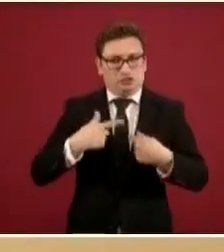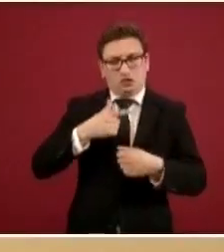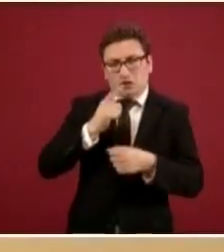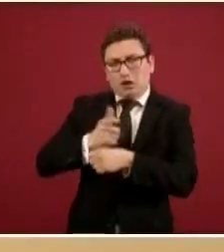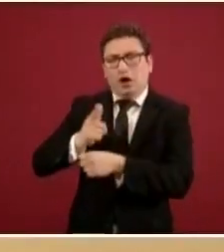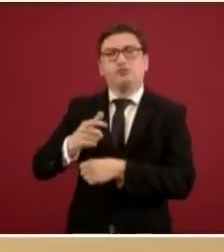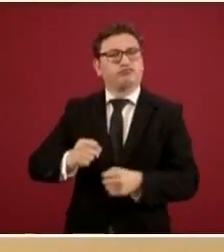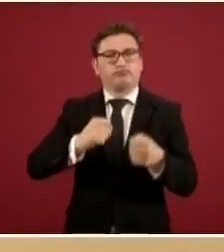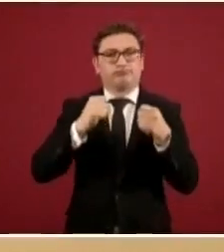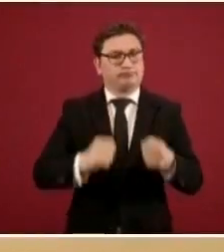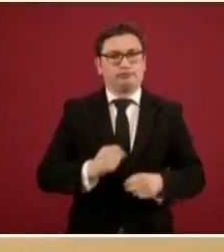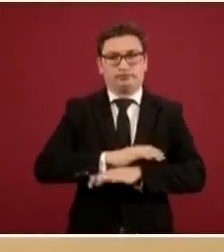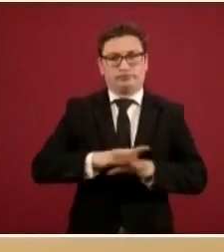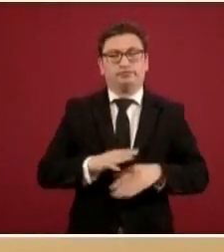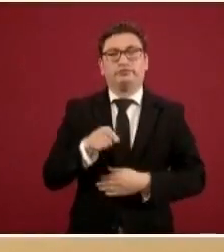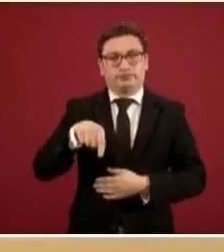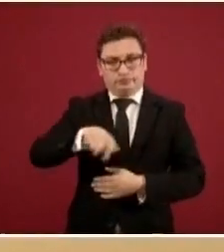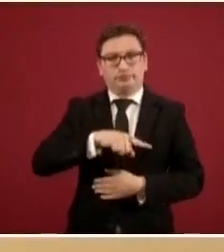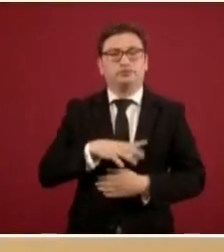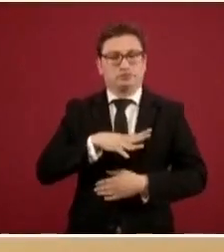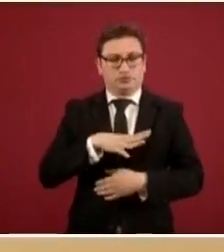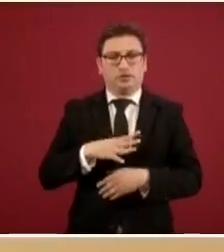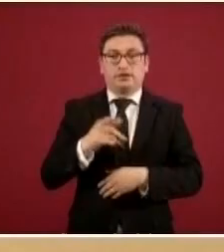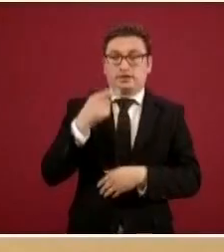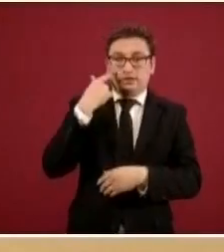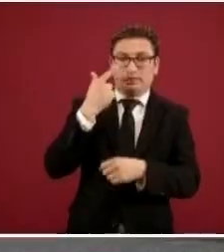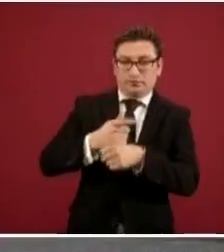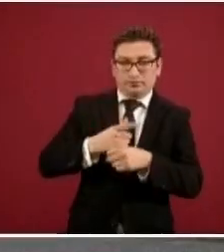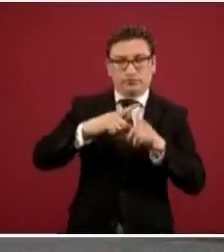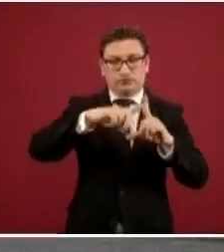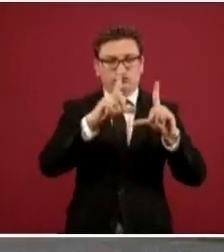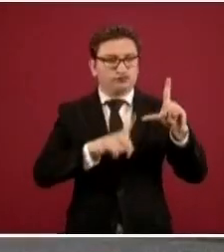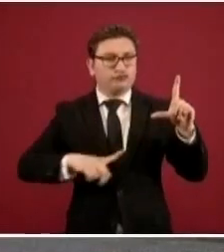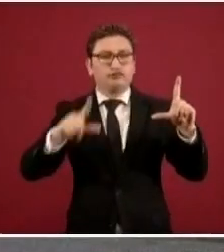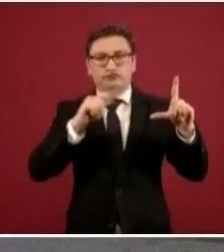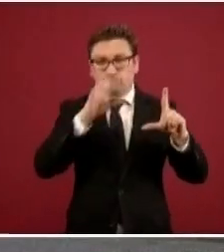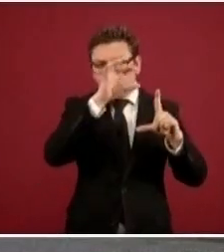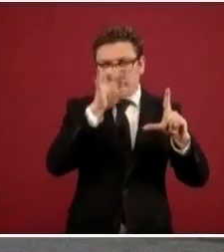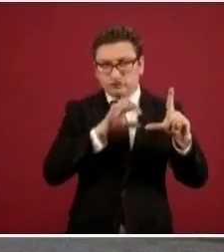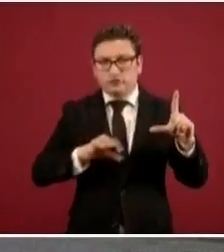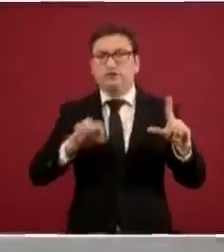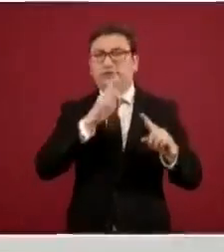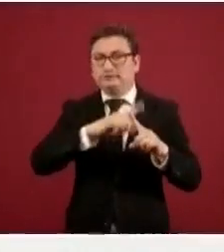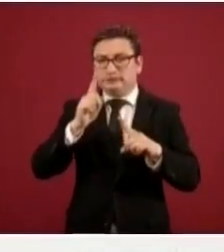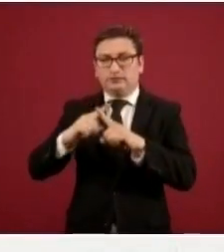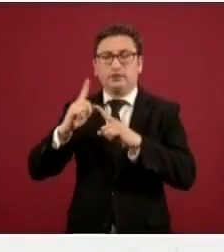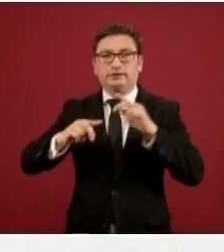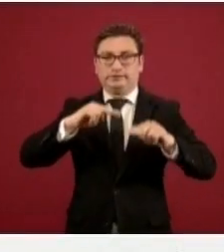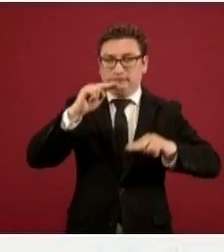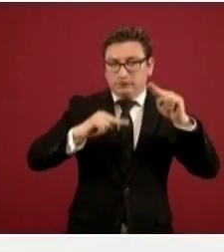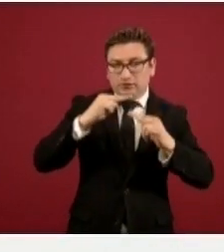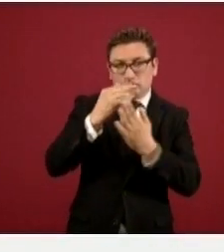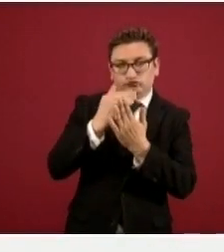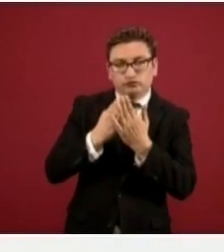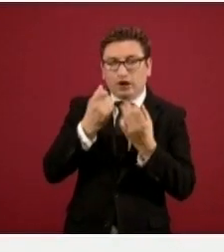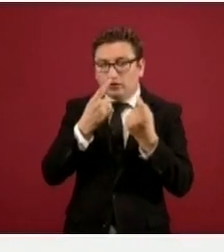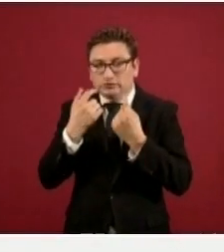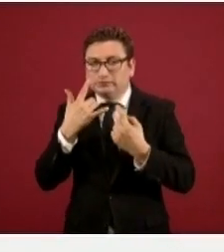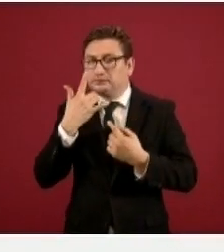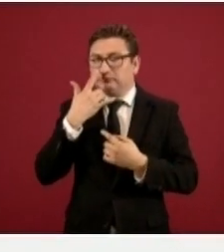14% mientras que el rango de entre los 25 y 59 años es de 4.9 por ciento